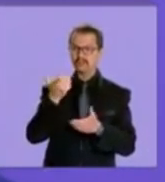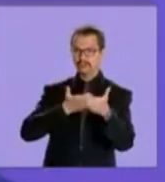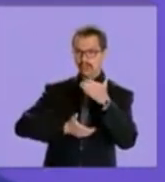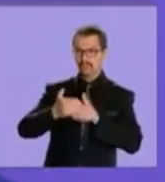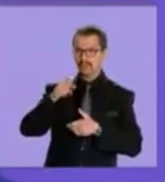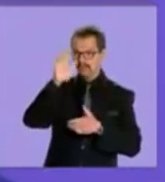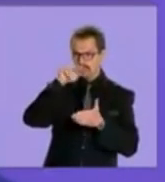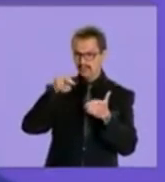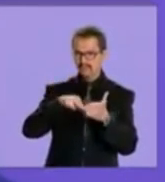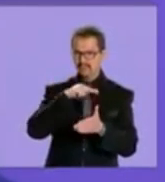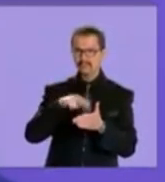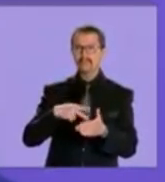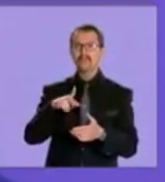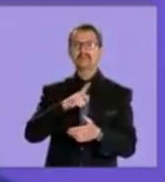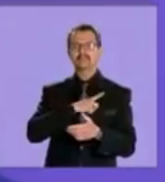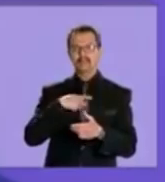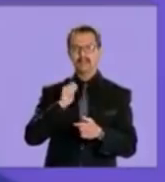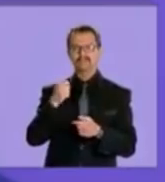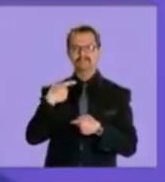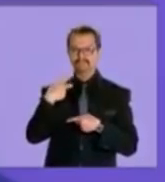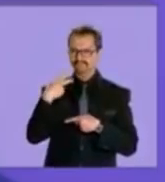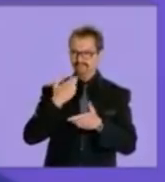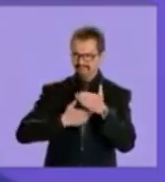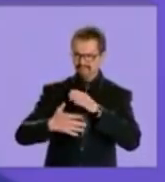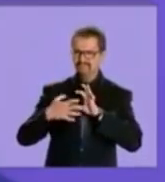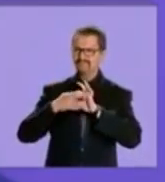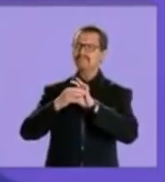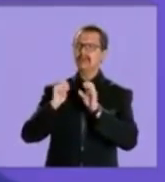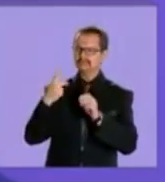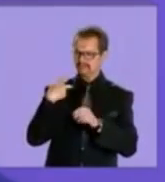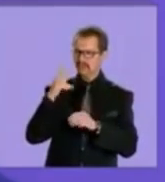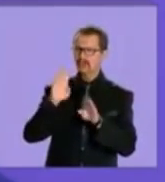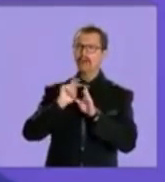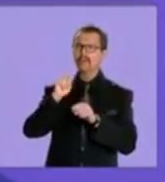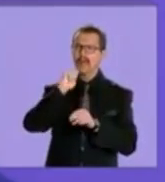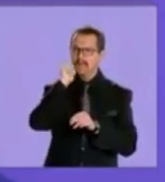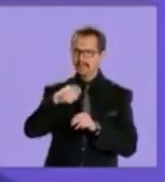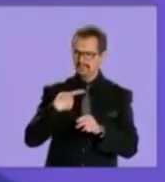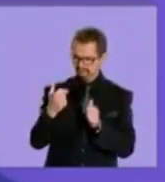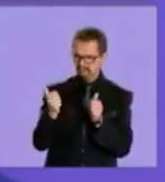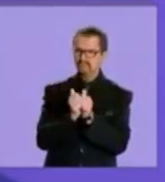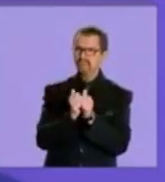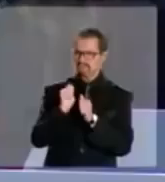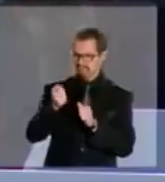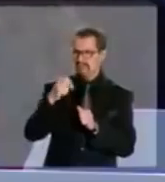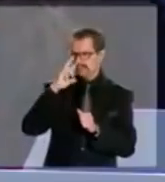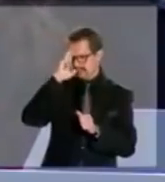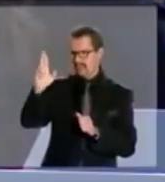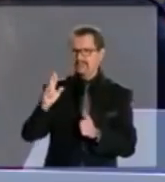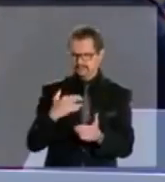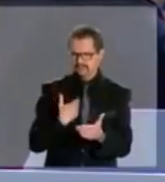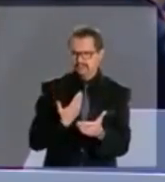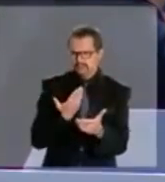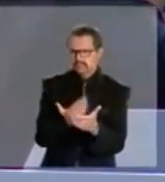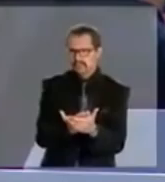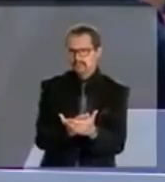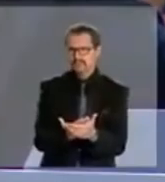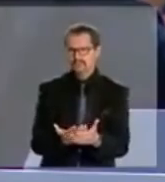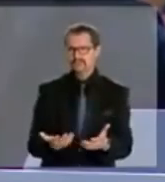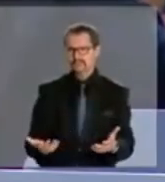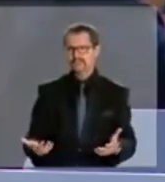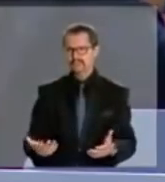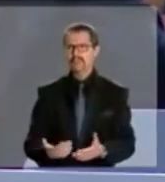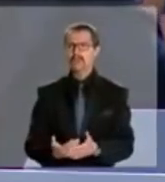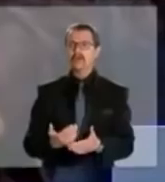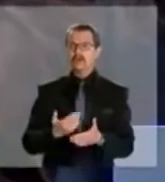y de respeto mutuo eso es lo que yo propongo gracias candidato lópez obrador candidato